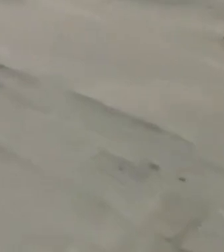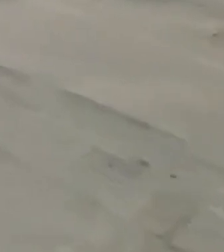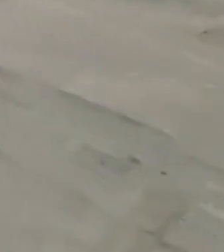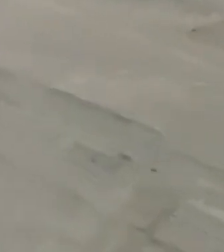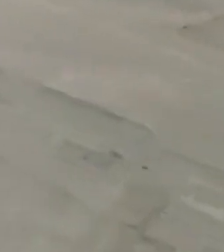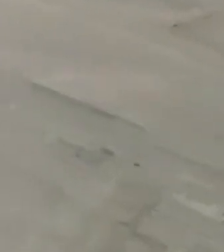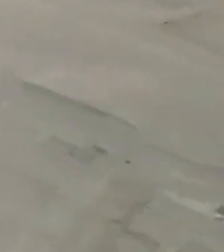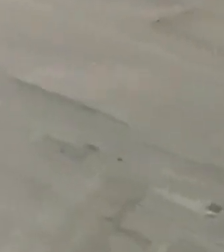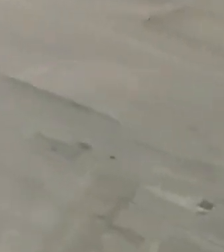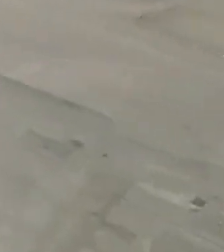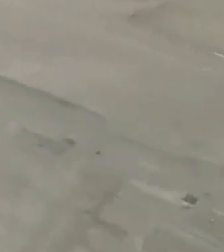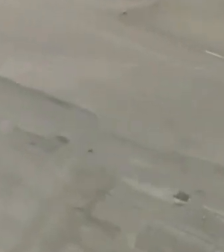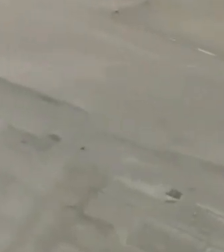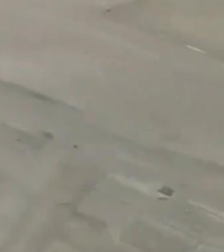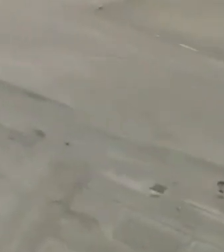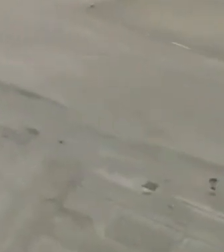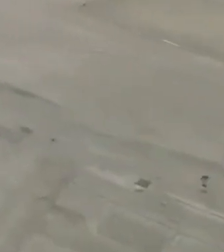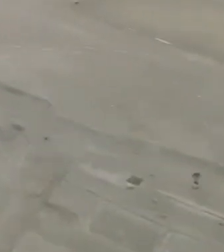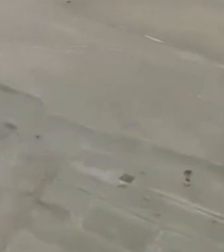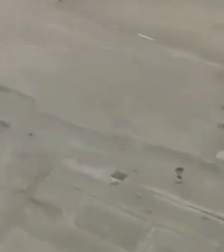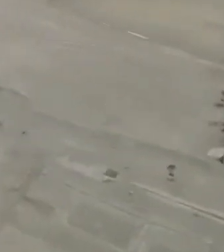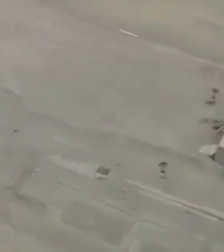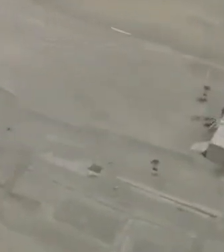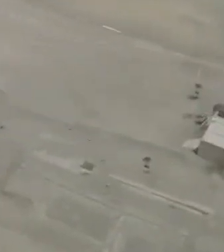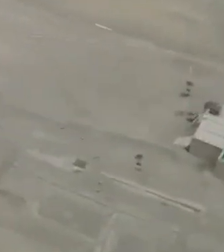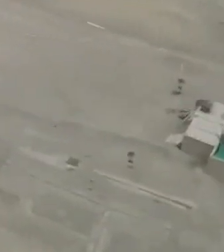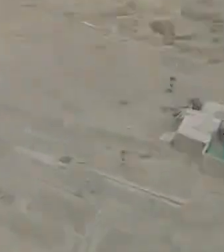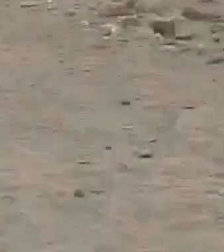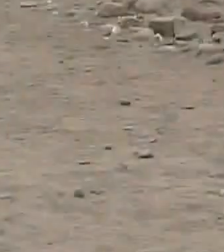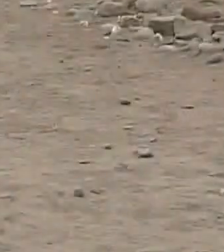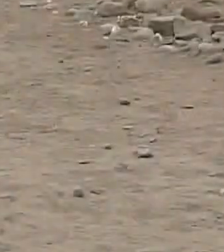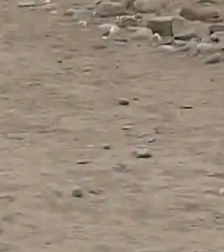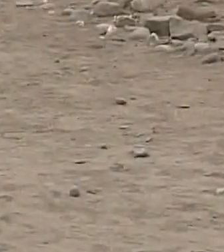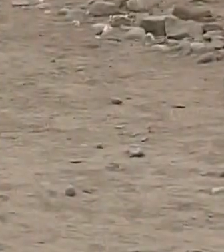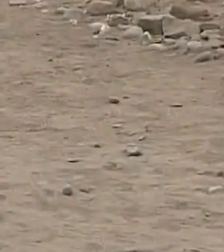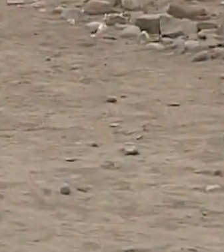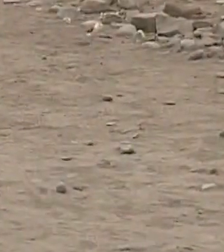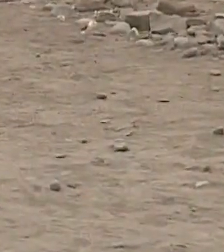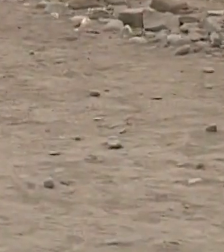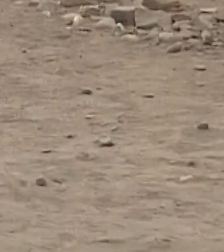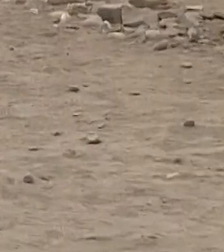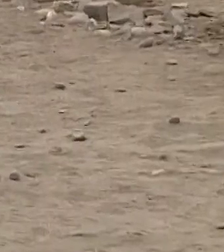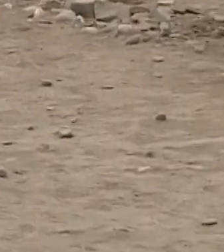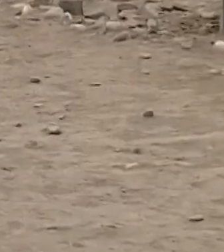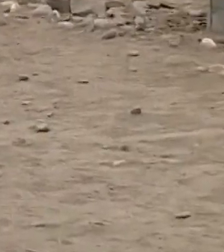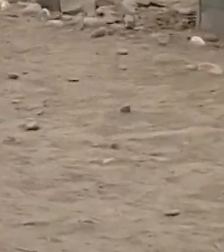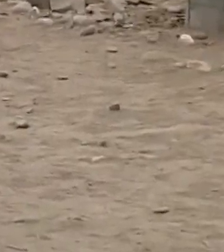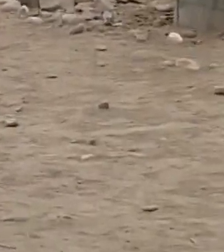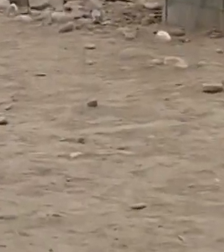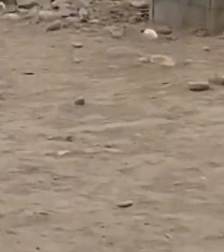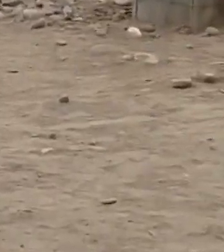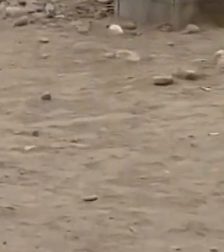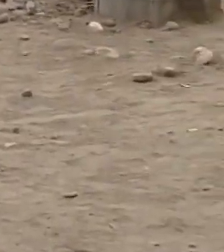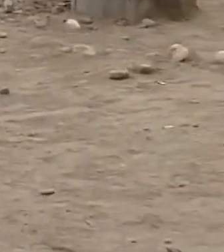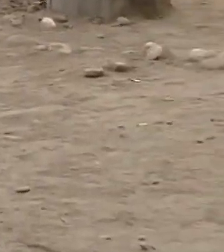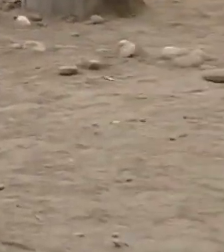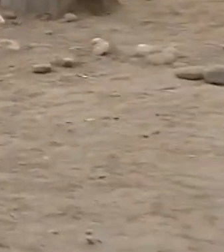eso. Pero ya estamos aquí con el compromiso de todos nosotros, como siempre. Para nosotros es un honor